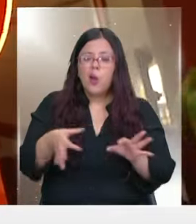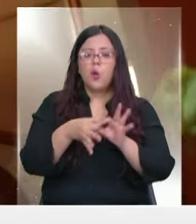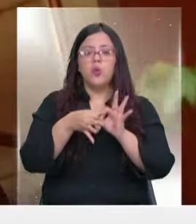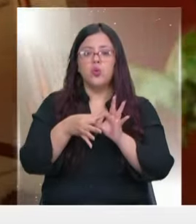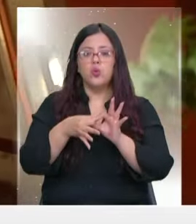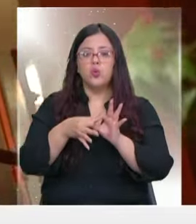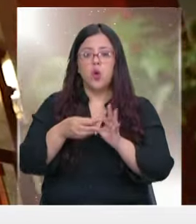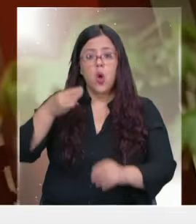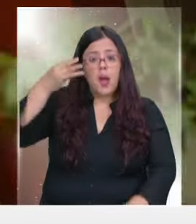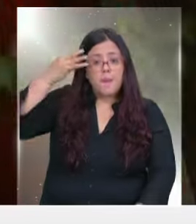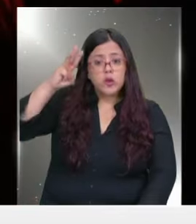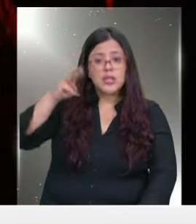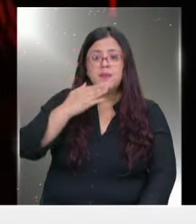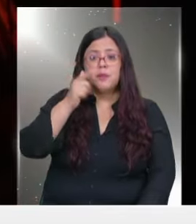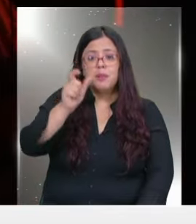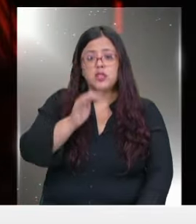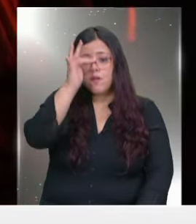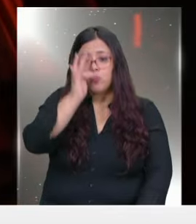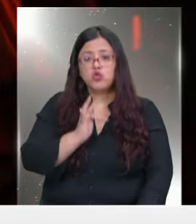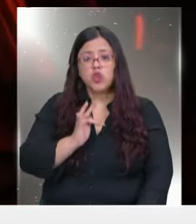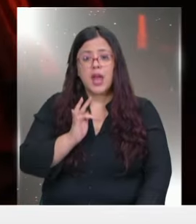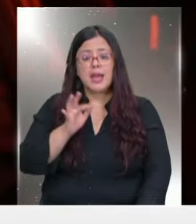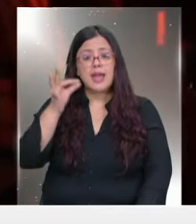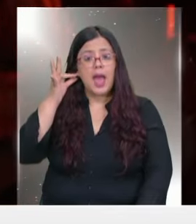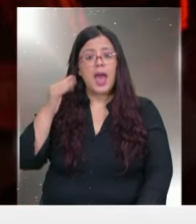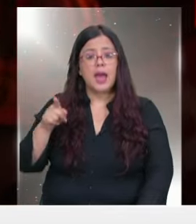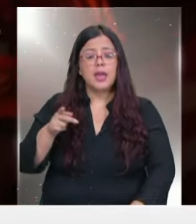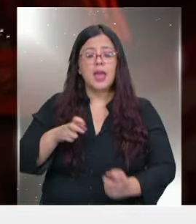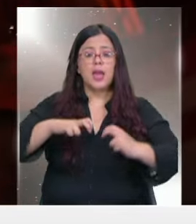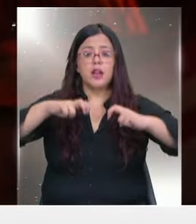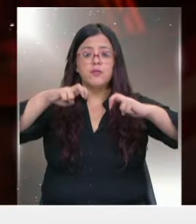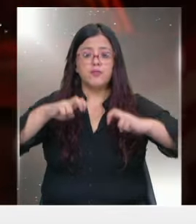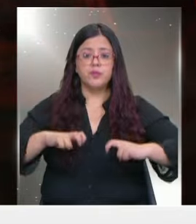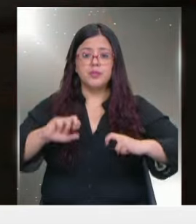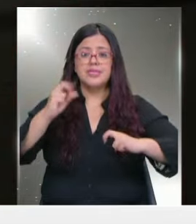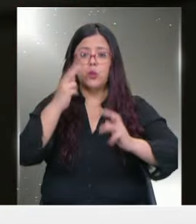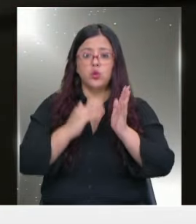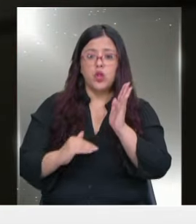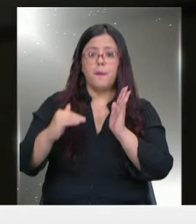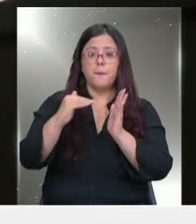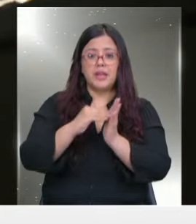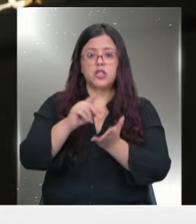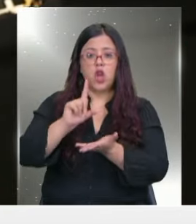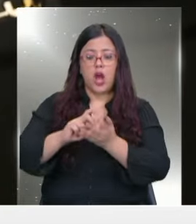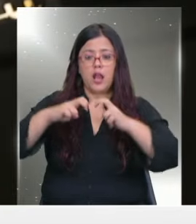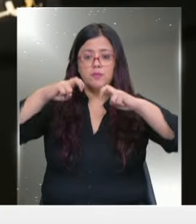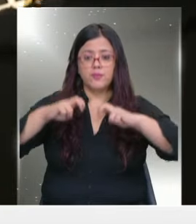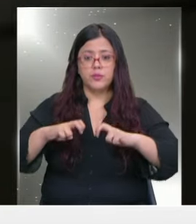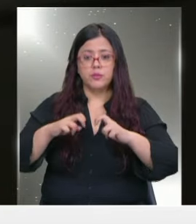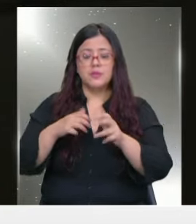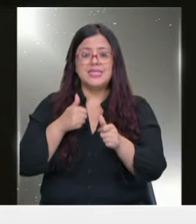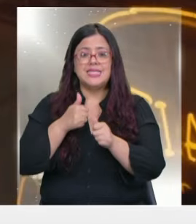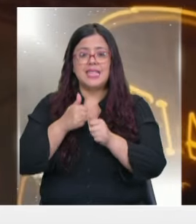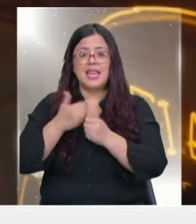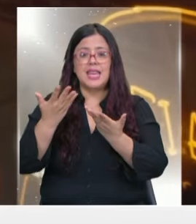Manuel Monsalve y la funcionaria de su repartición se sientan en el segundo piso del local, cerca de la